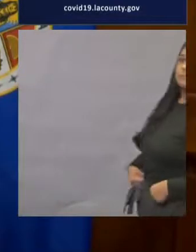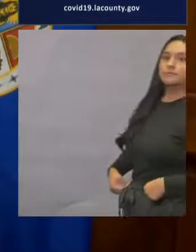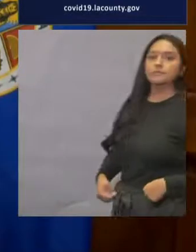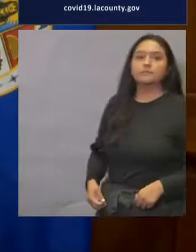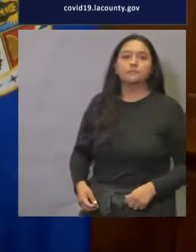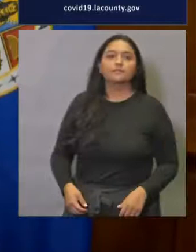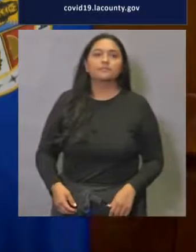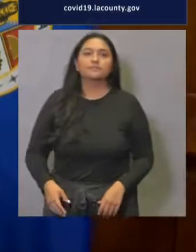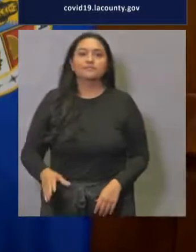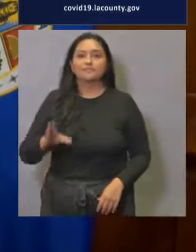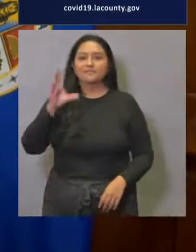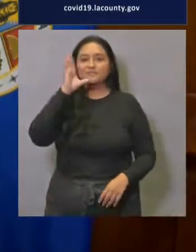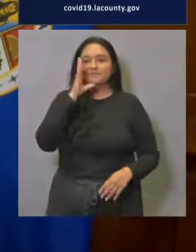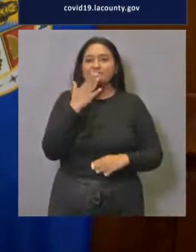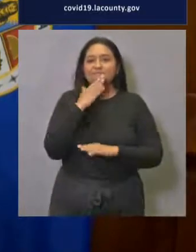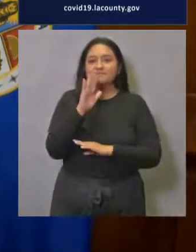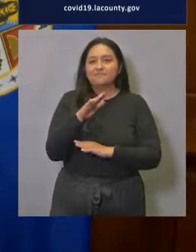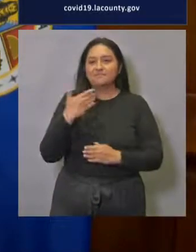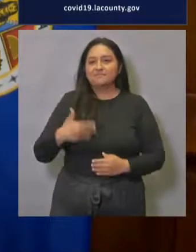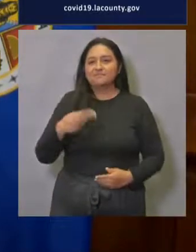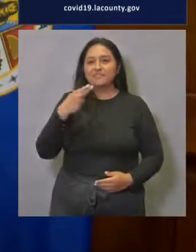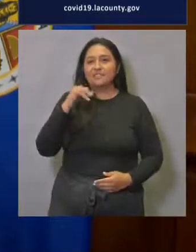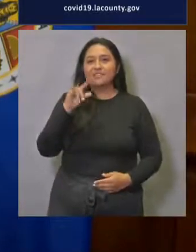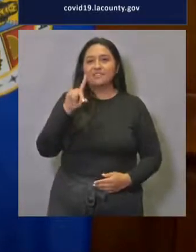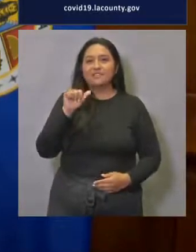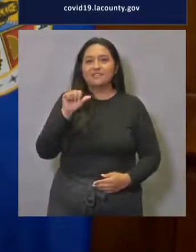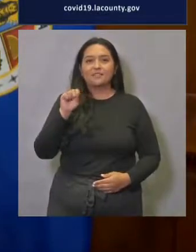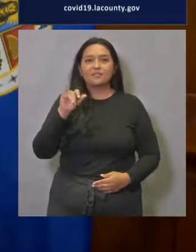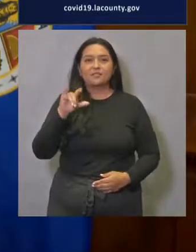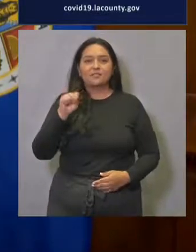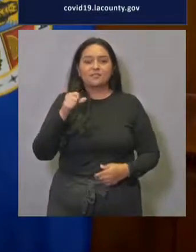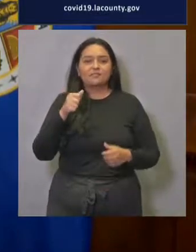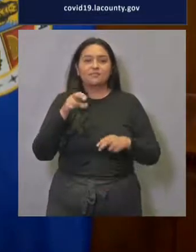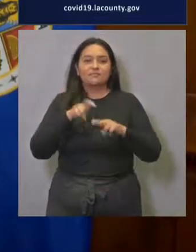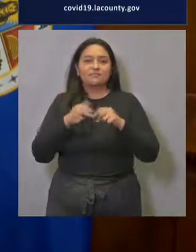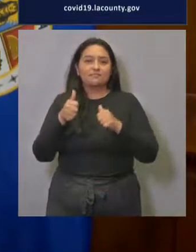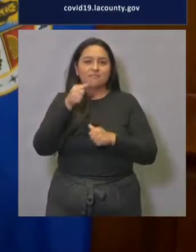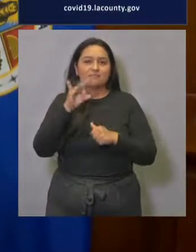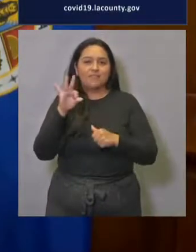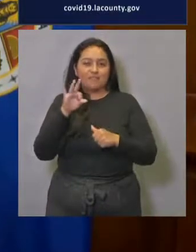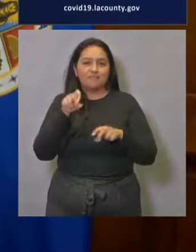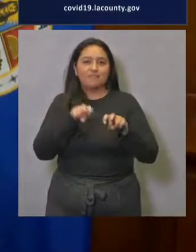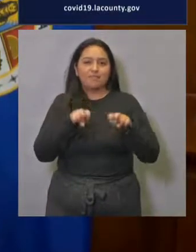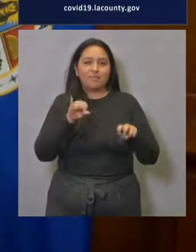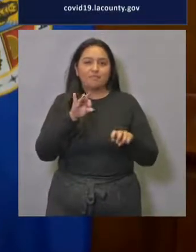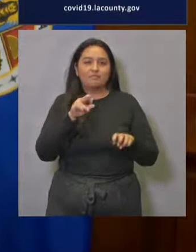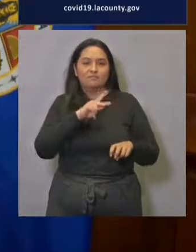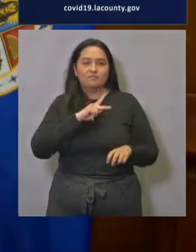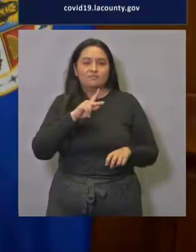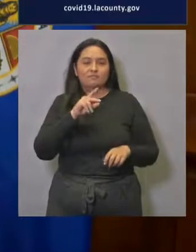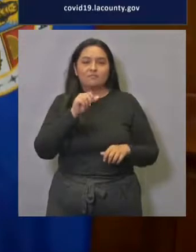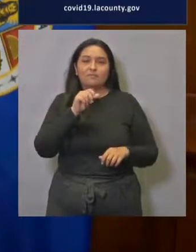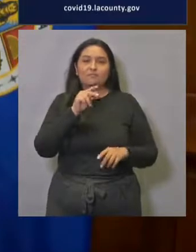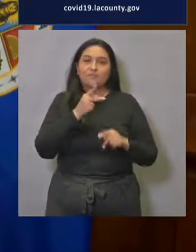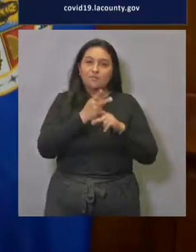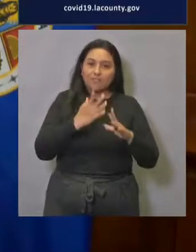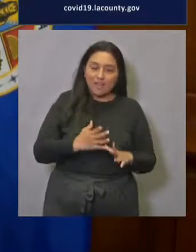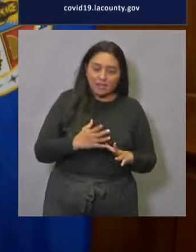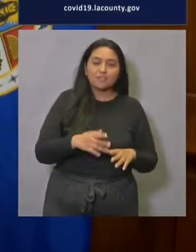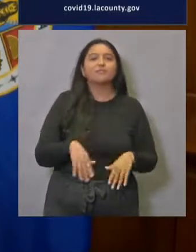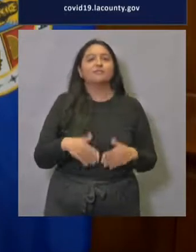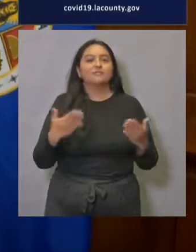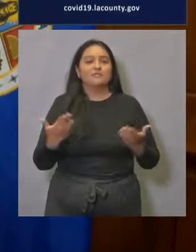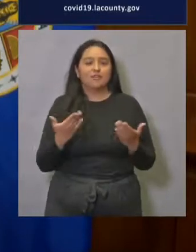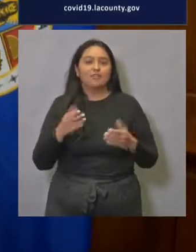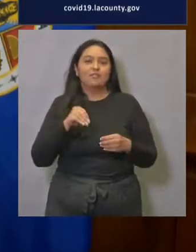Hilda Solis, presidenta de la Junta de Supervisores del Condado de Los Ángeles. Hoy marca una semana